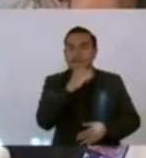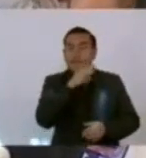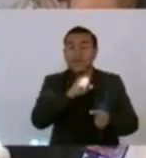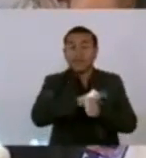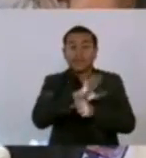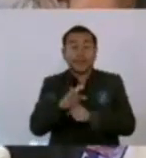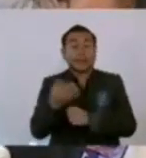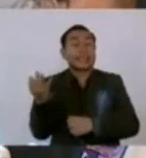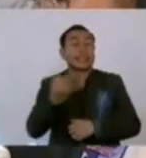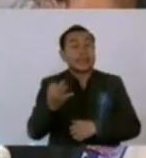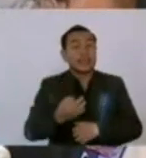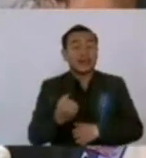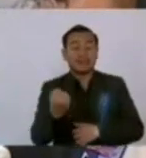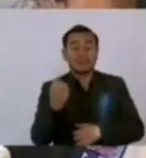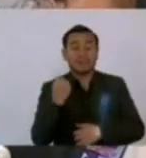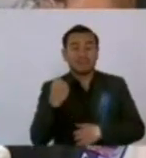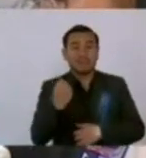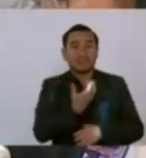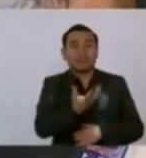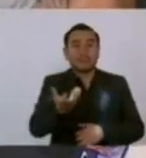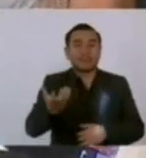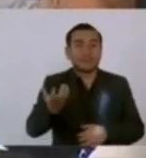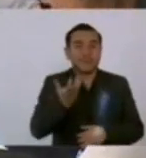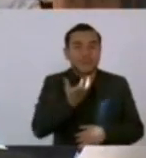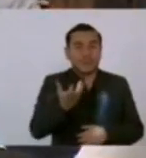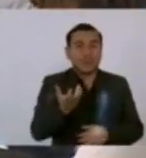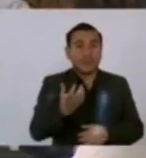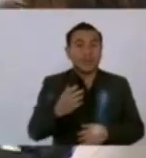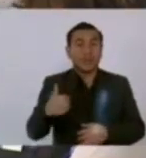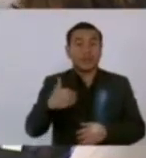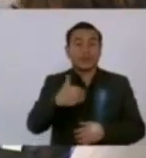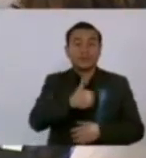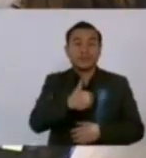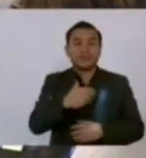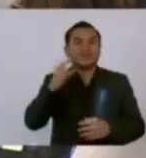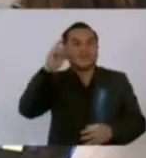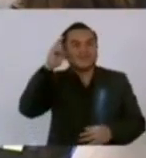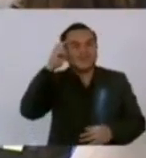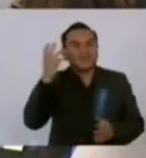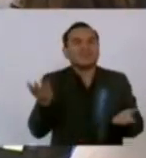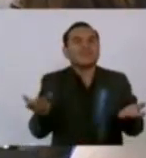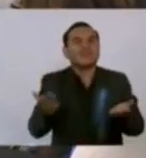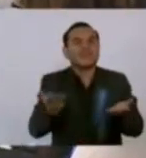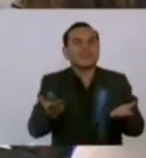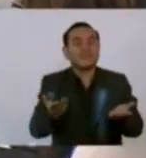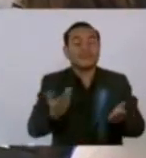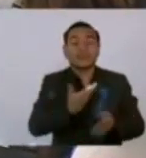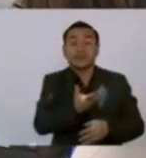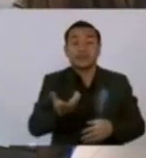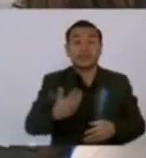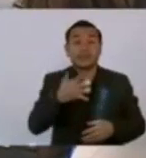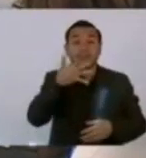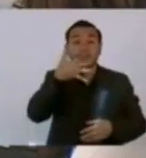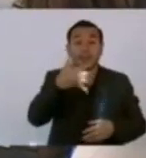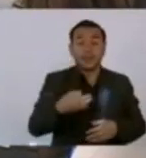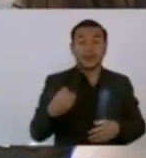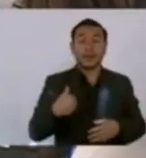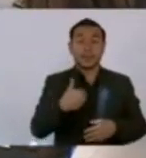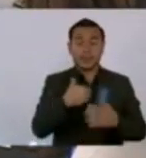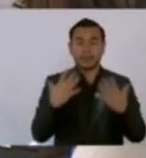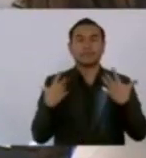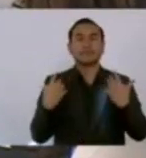debiendo priorizar en sus atribuciones la colaboración a la cartera de Estado cuya competencia es la coordinación de las mencionadas acciones, es decir, el Ministerio de